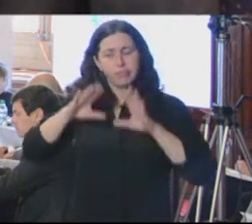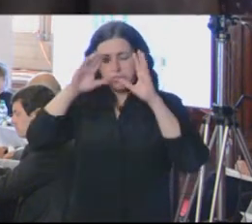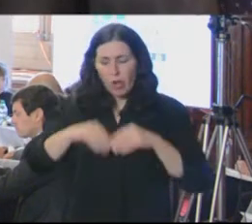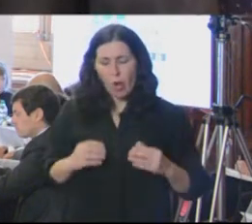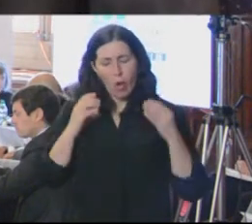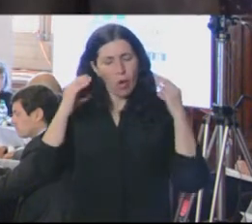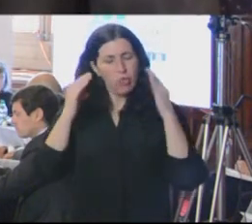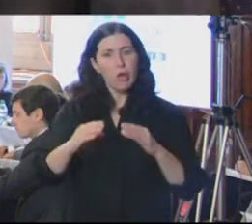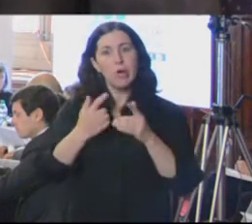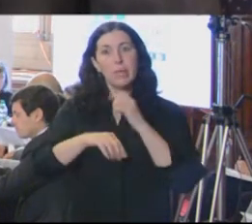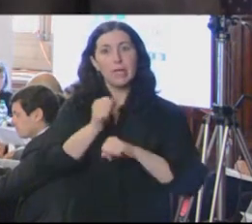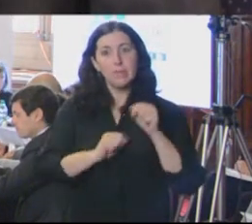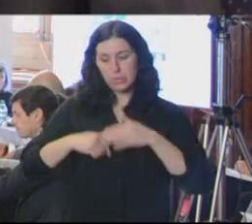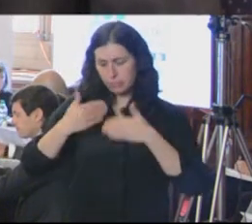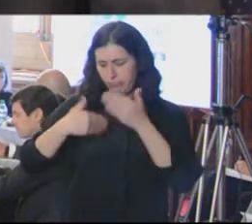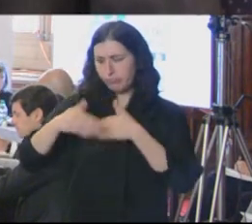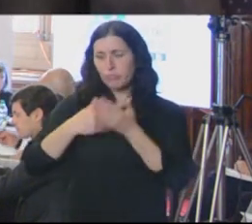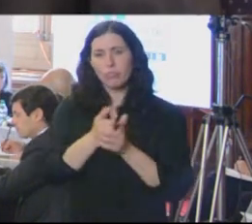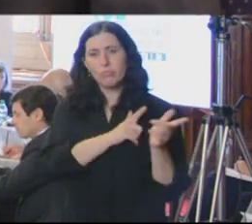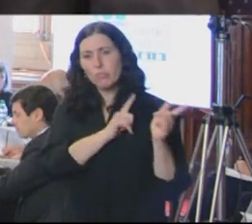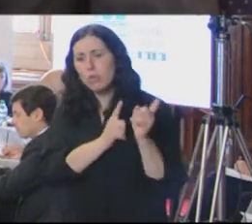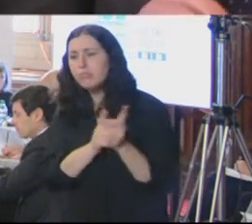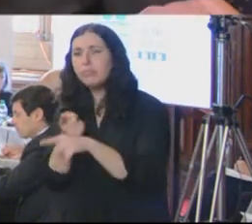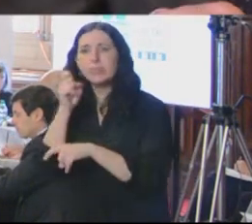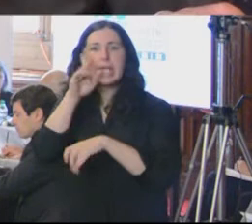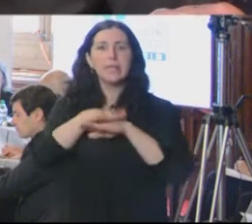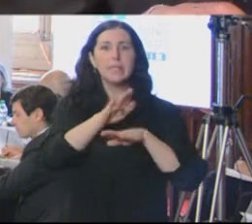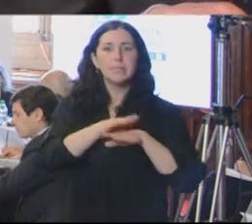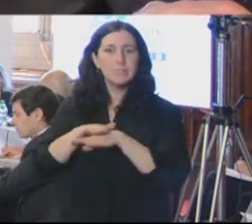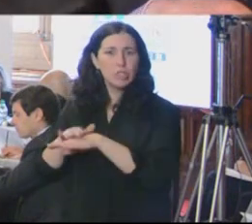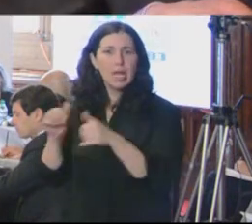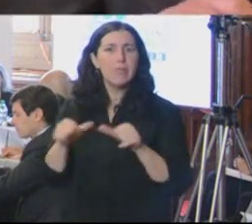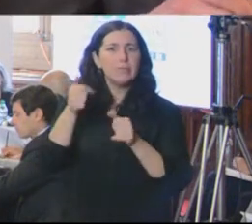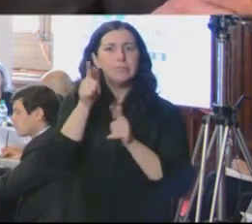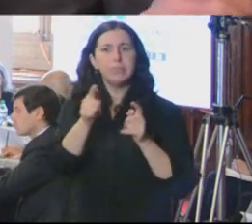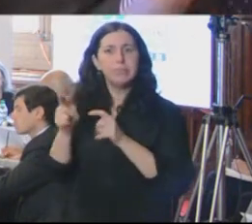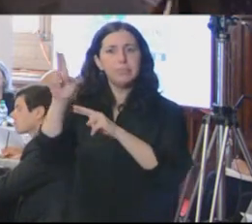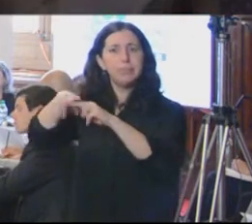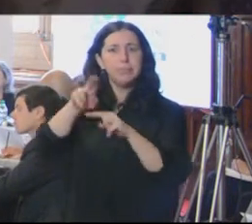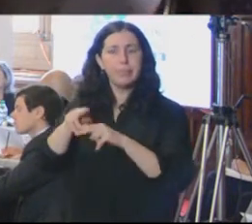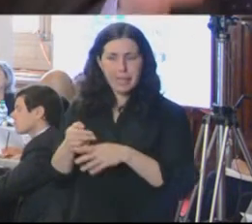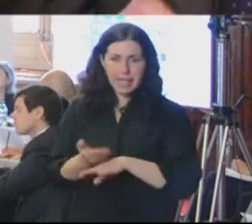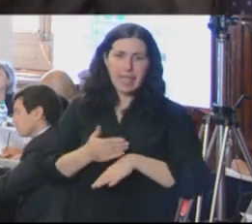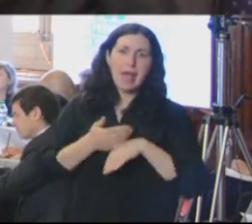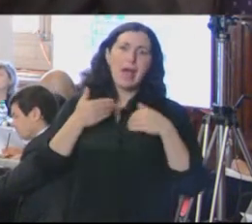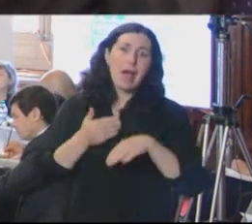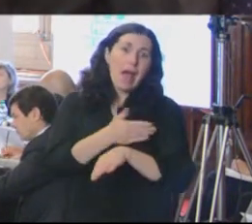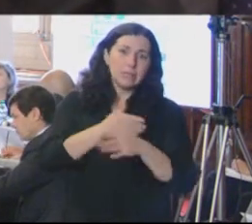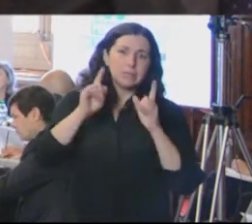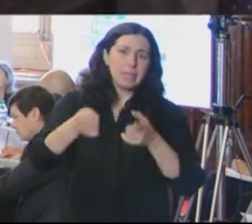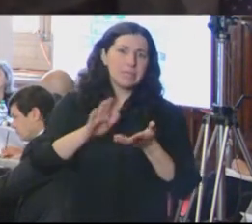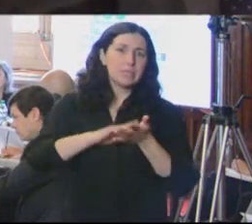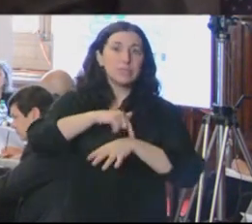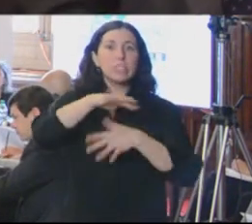que nos permitan perseguir los responsables de los hechos acaecidos y adelantar las acciones de prevención en